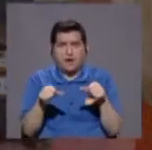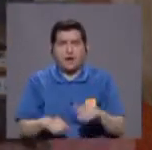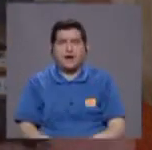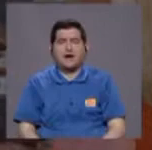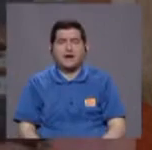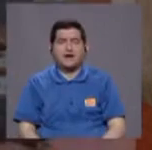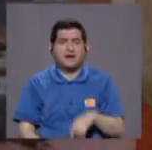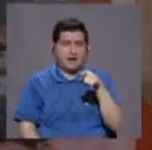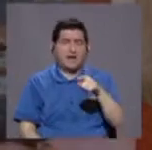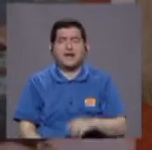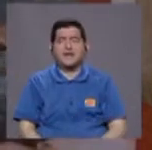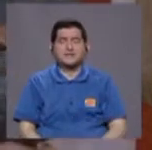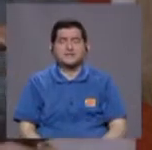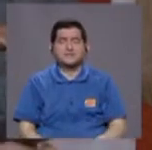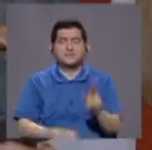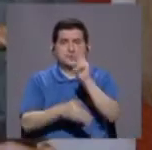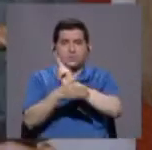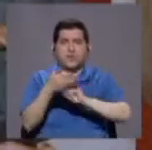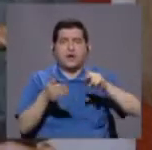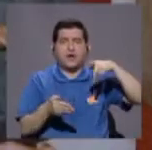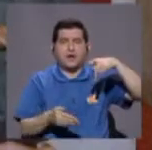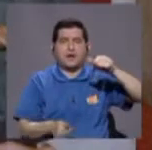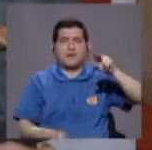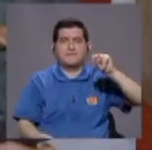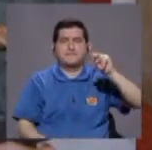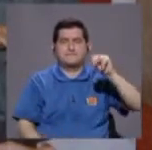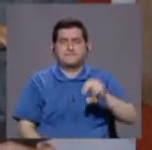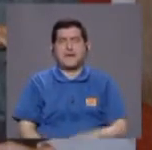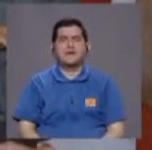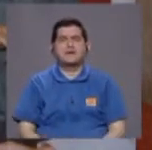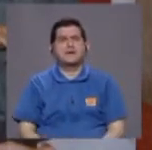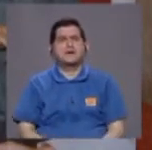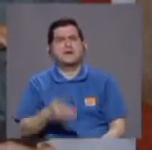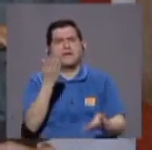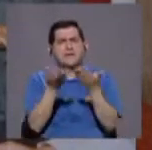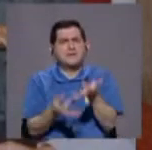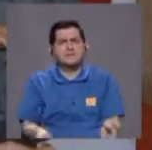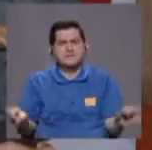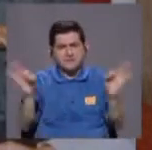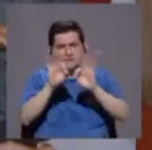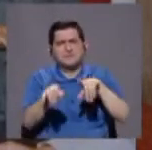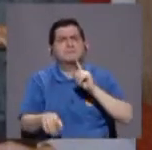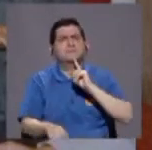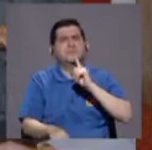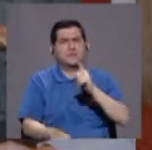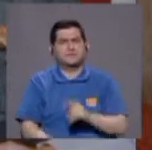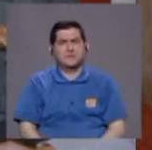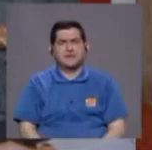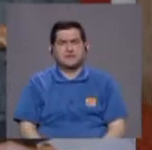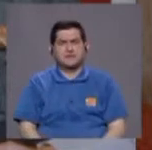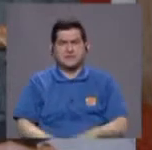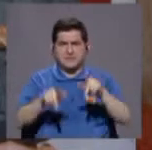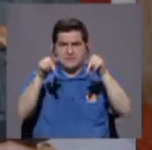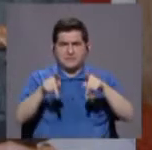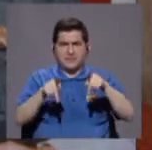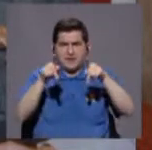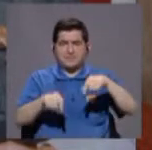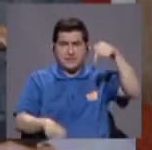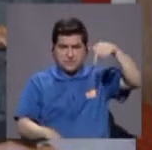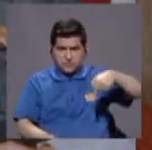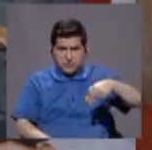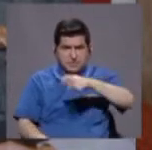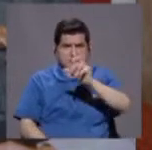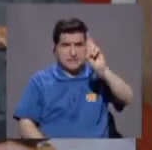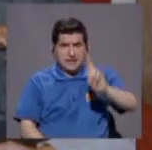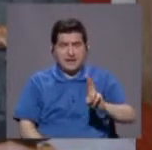en Filadelfia, en la Universidad de Pensilvania. Pues tal vez vale la pena decir para ubicar a los costarricenses